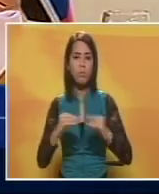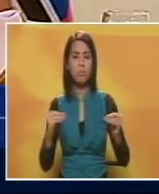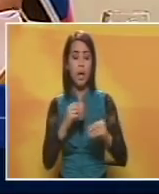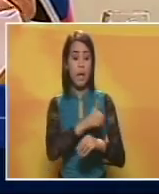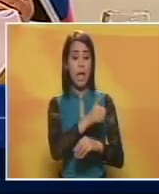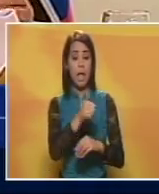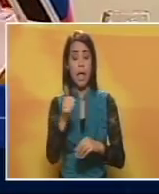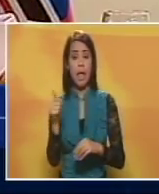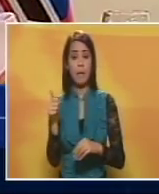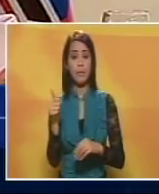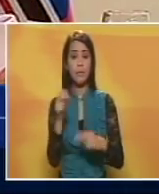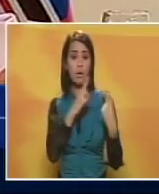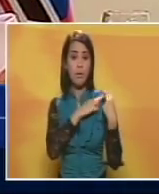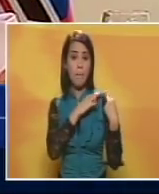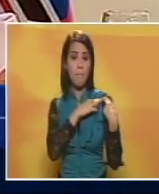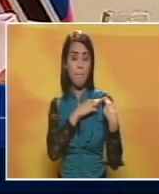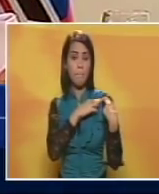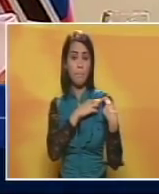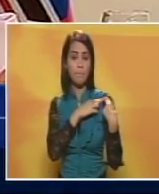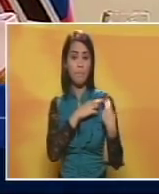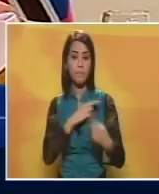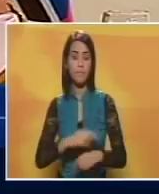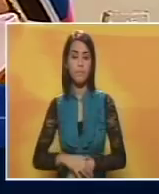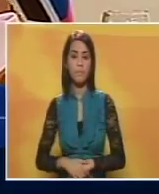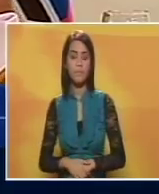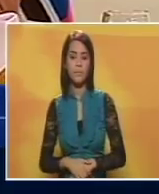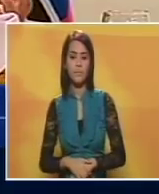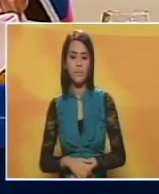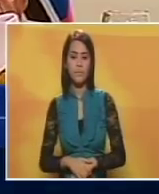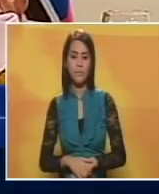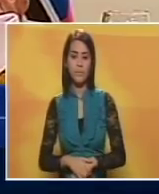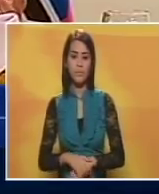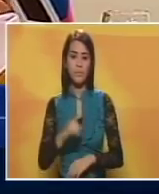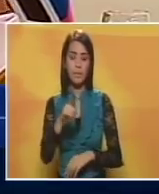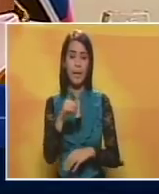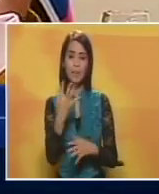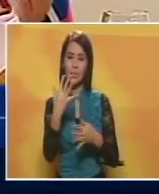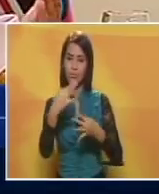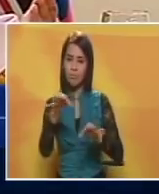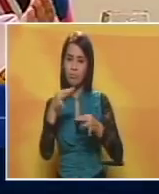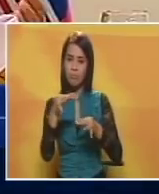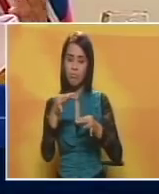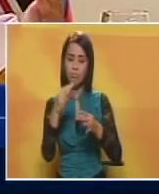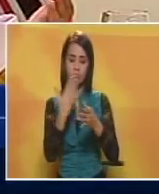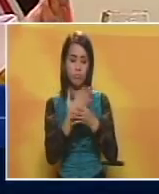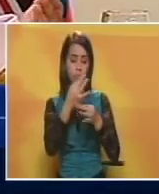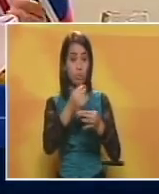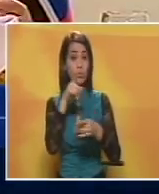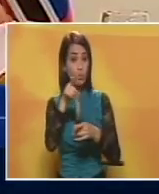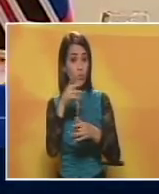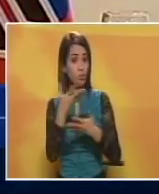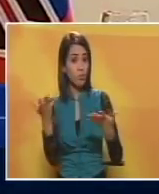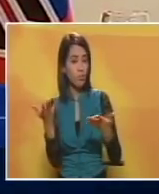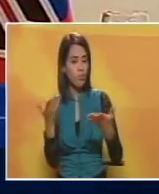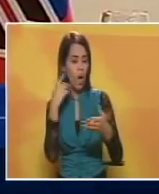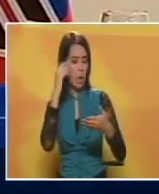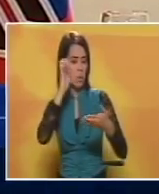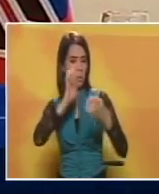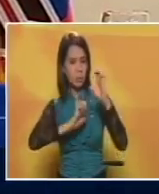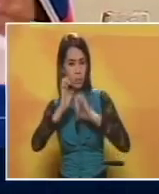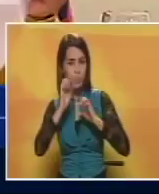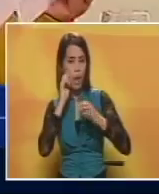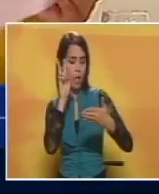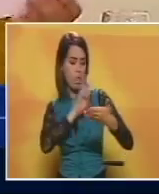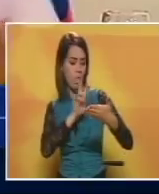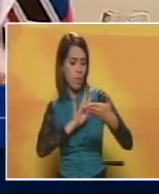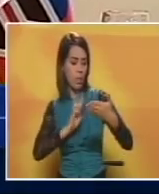cada una de las partes que han sido auditadas. Estas actas las pueden revisar y las pueden chequear en